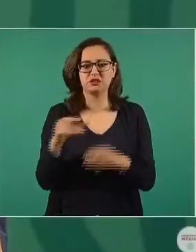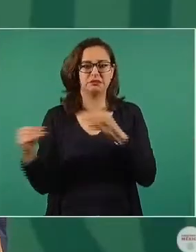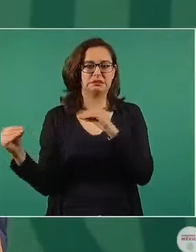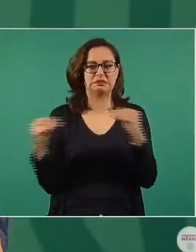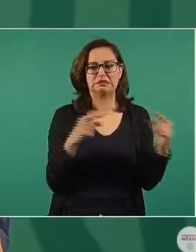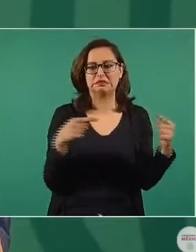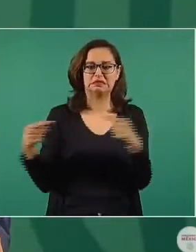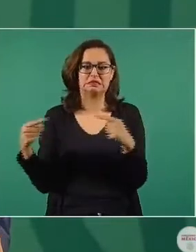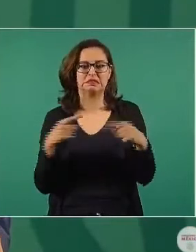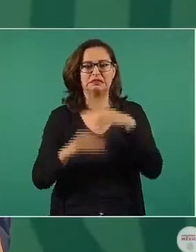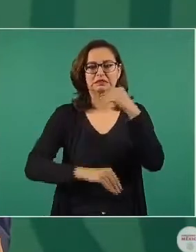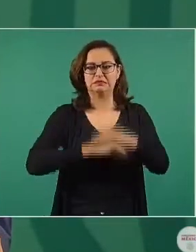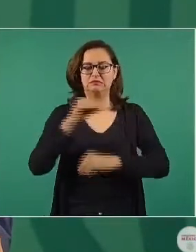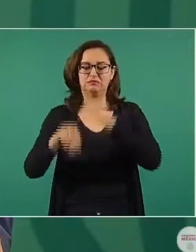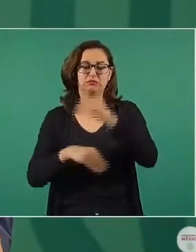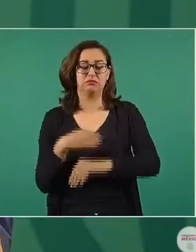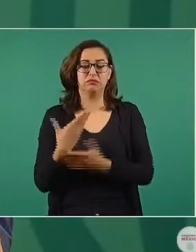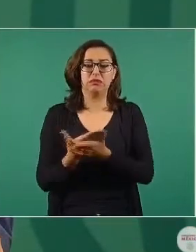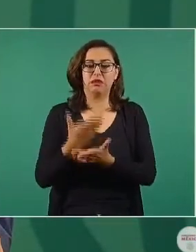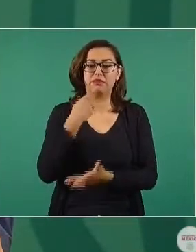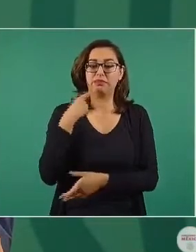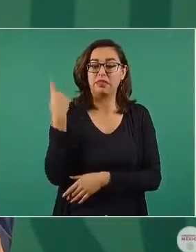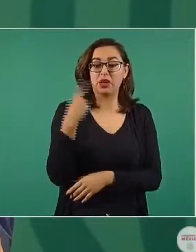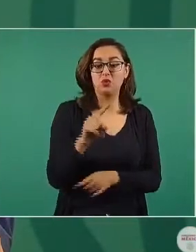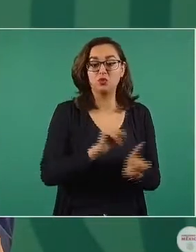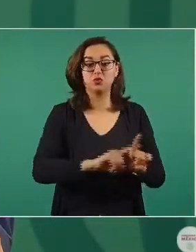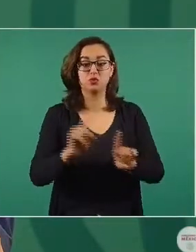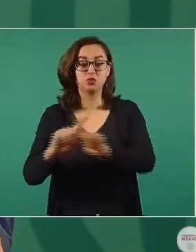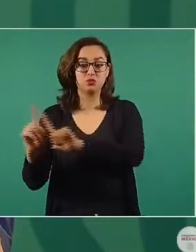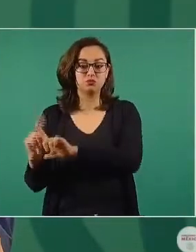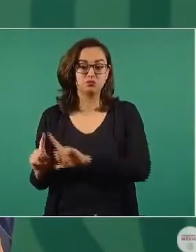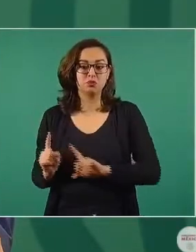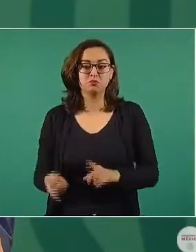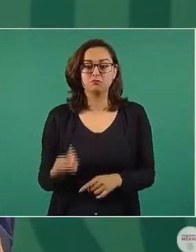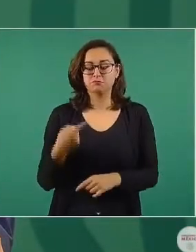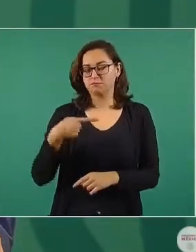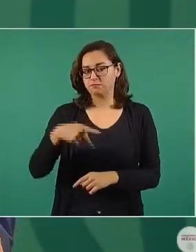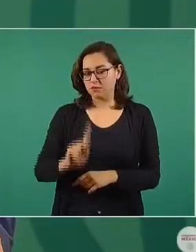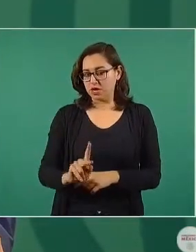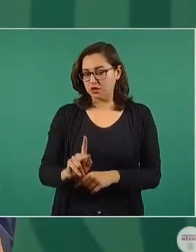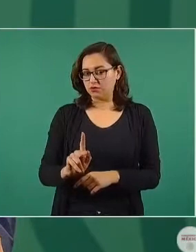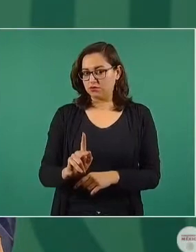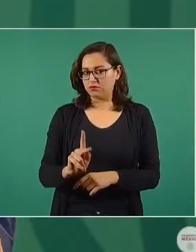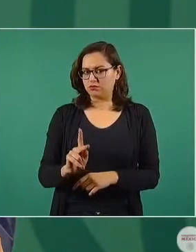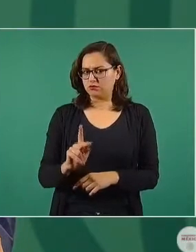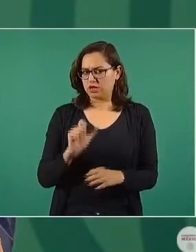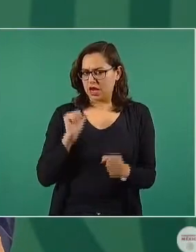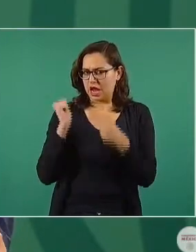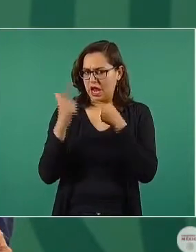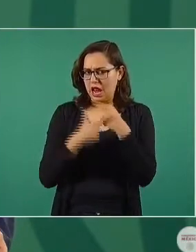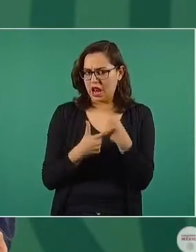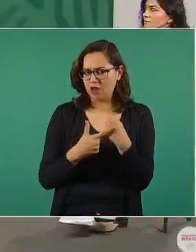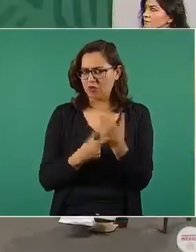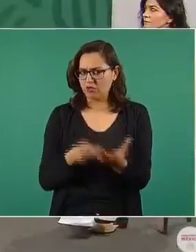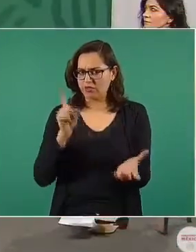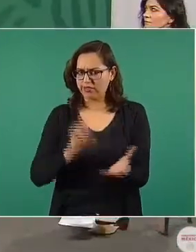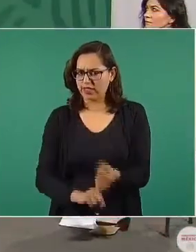denuncias, pero no me consta de que esté un hijo